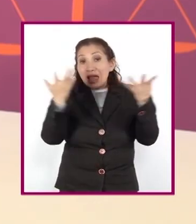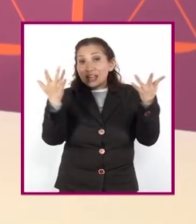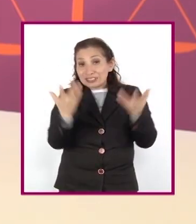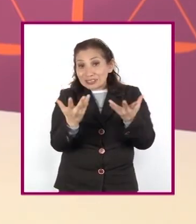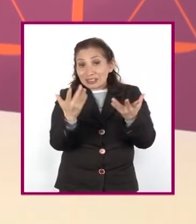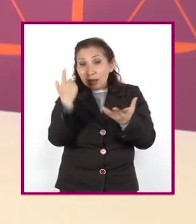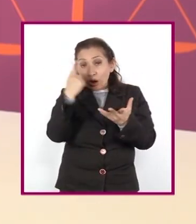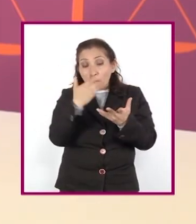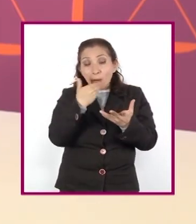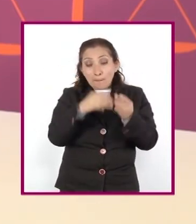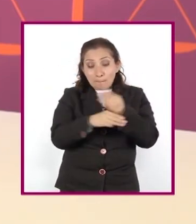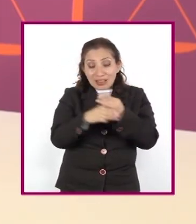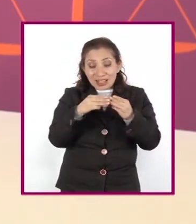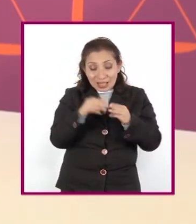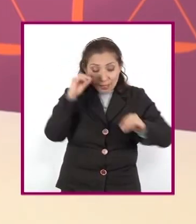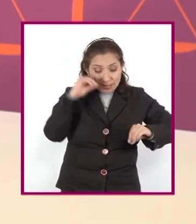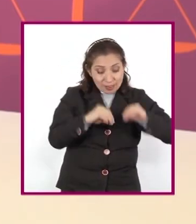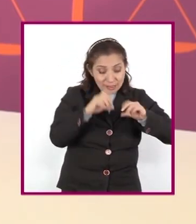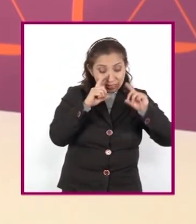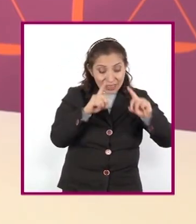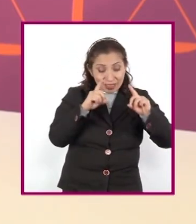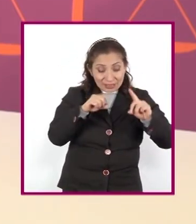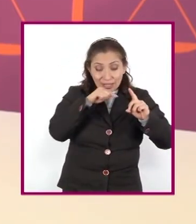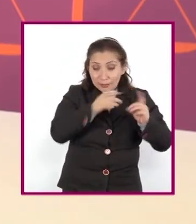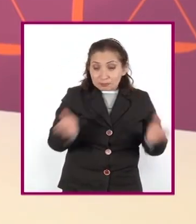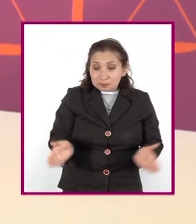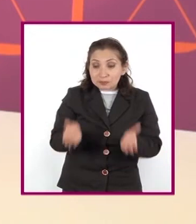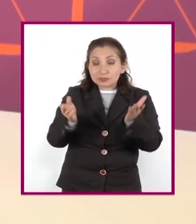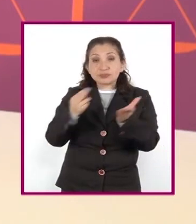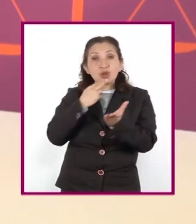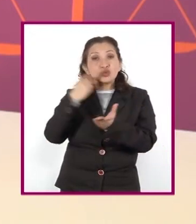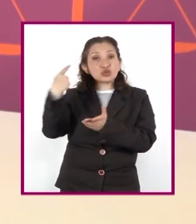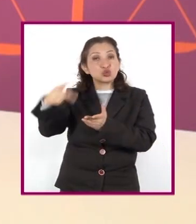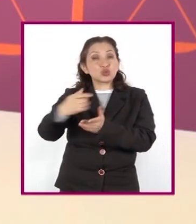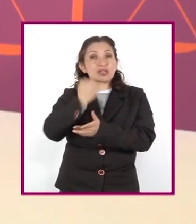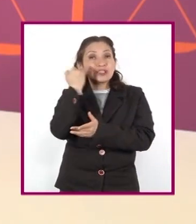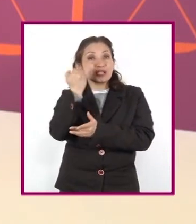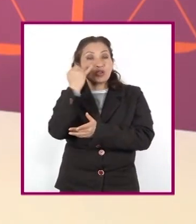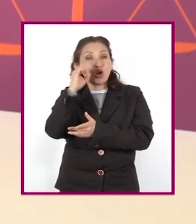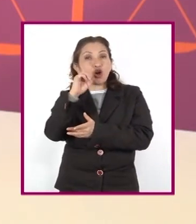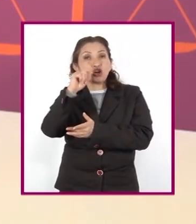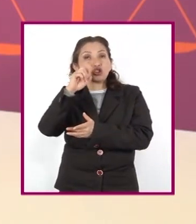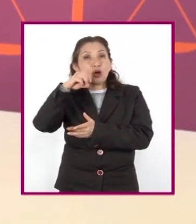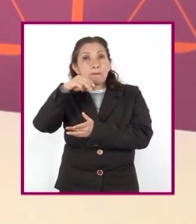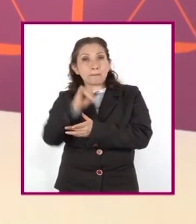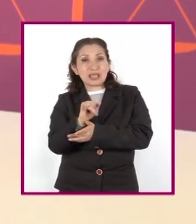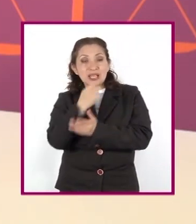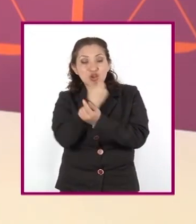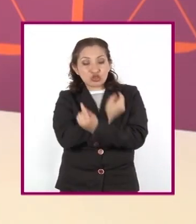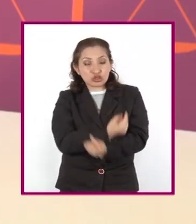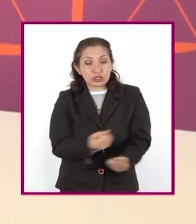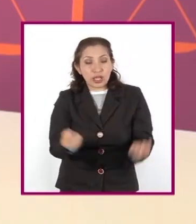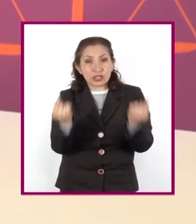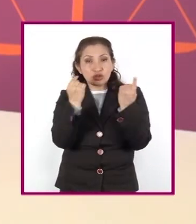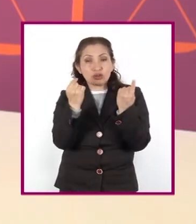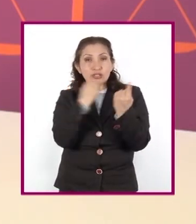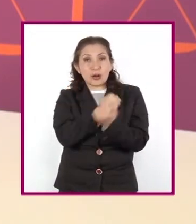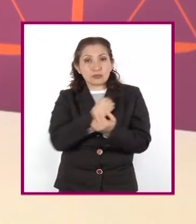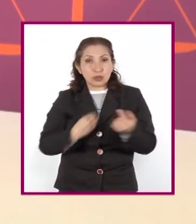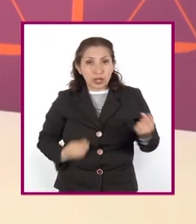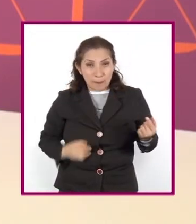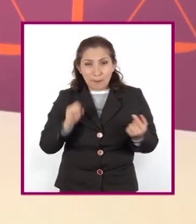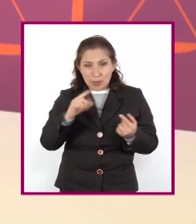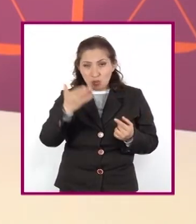contribuir con un material didáctico que fomente el uso de la lengua otomí entre la niñez de los municipios